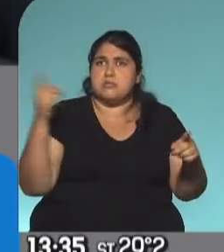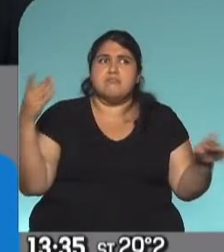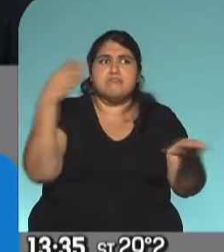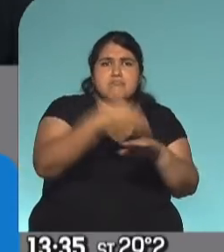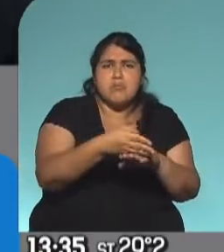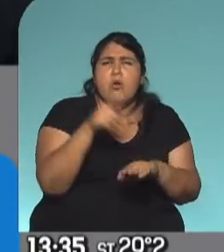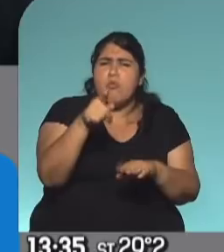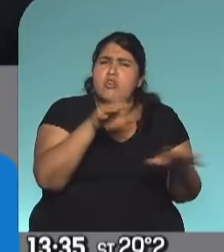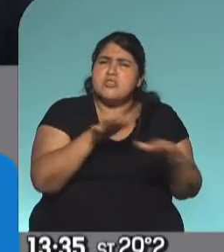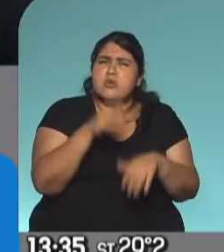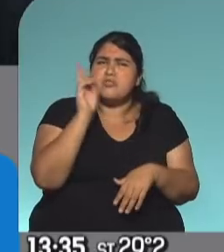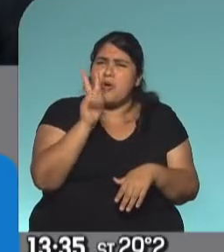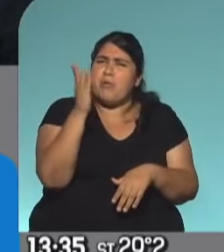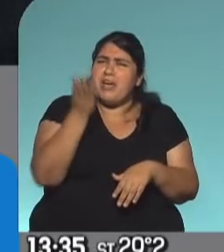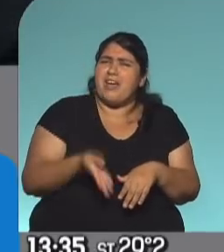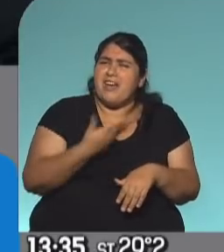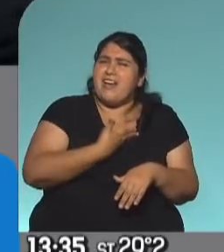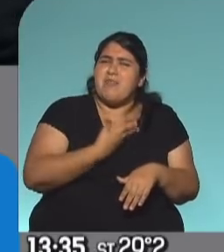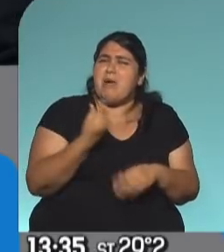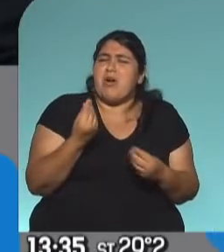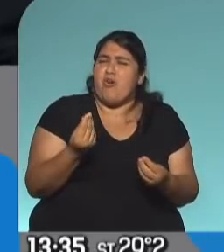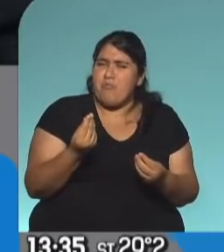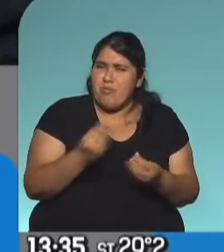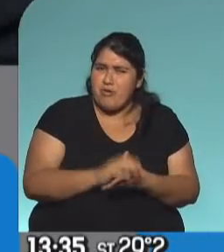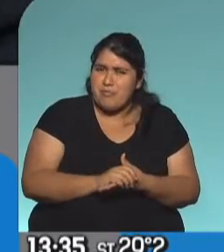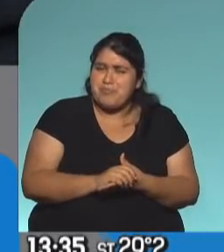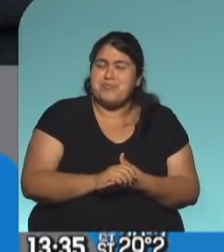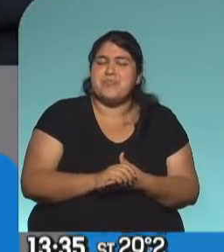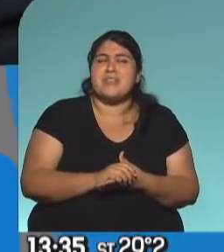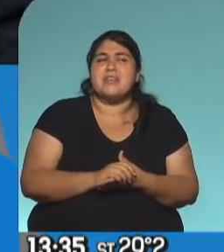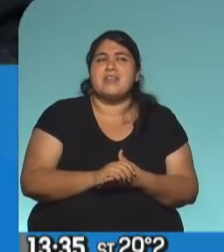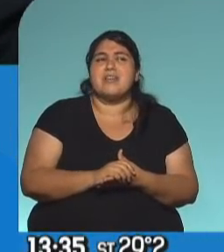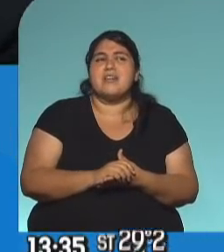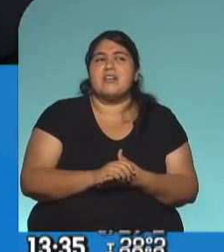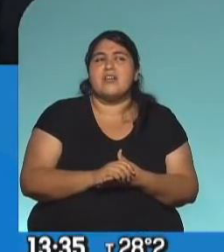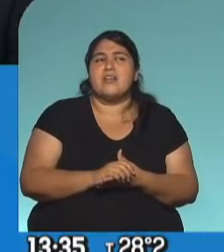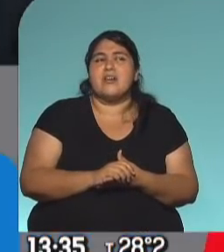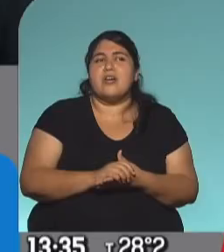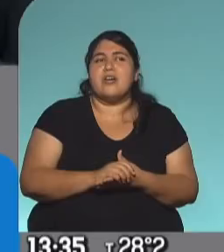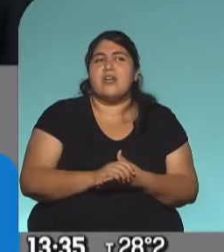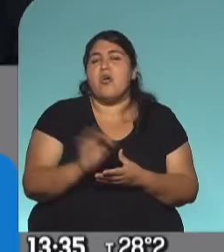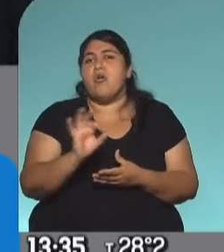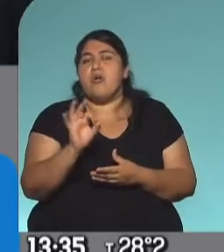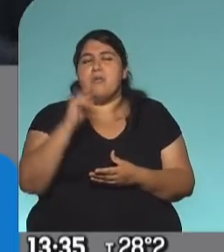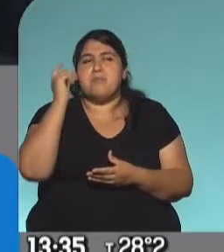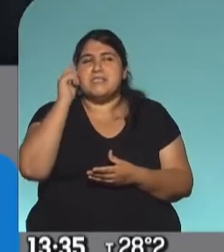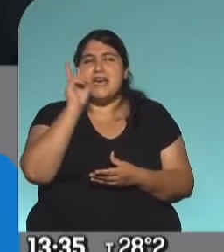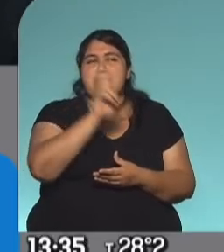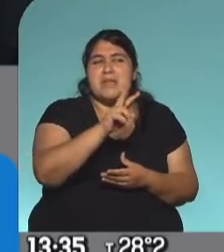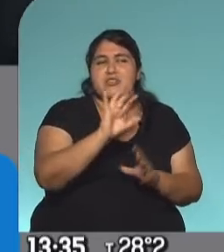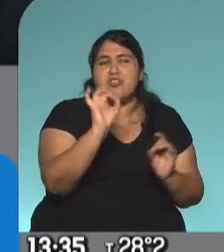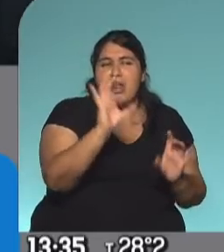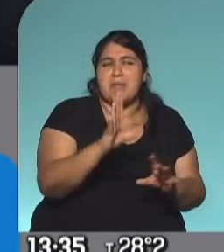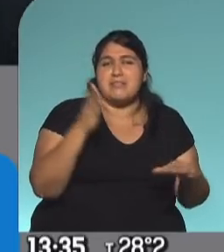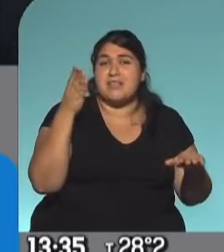actitud? Y vos pensás que responde simplemente al interés del Vaticano de recuperar un prestigio que cuando llegó